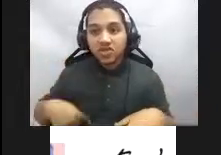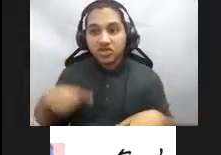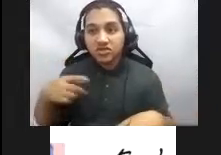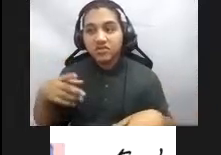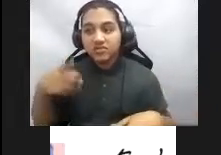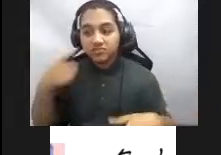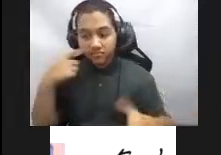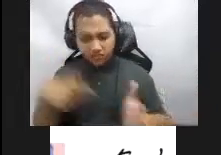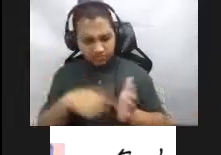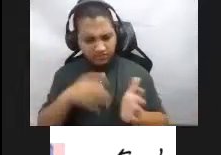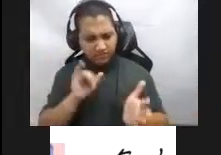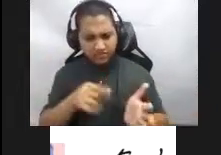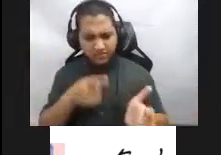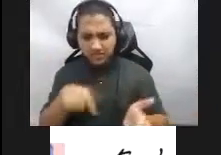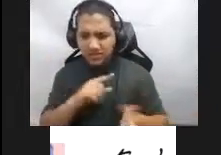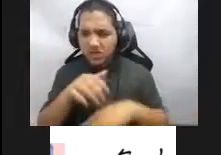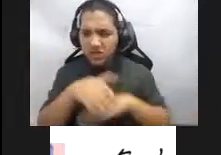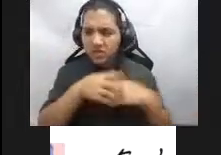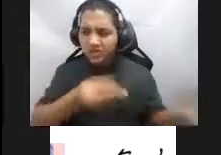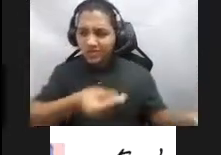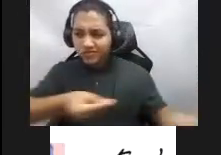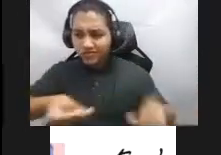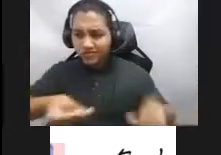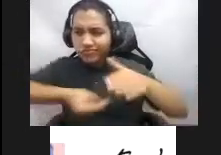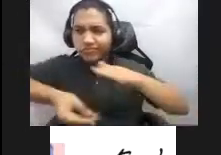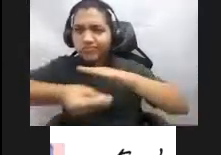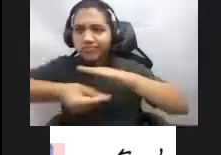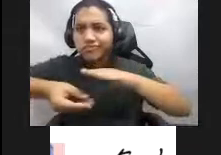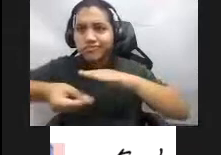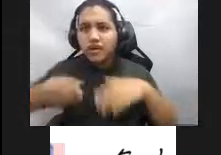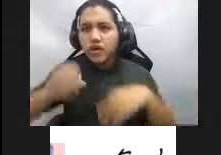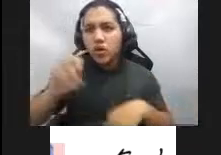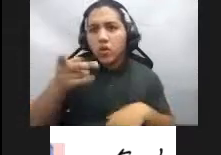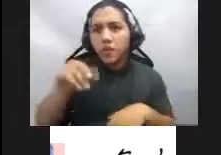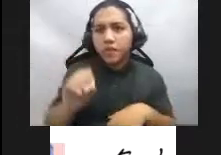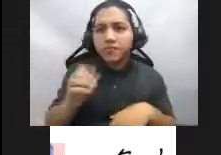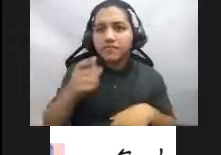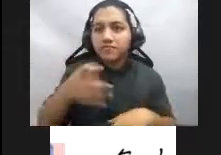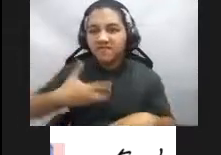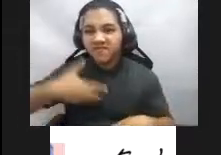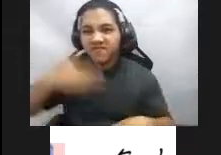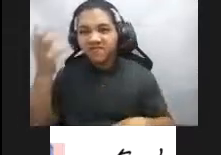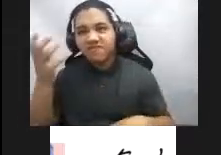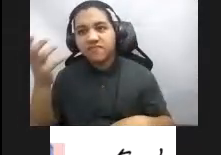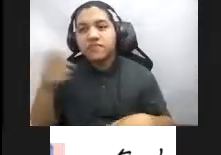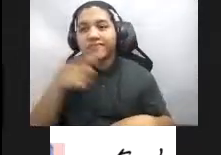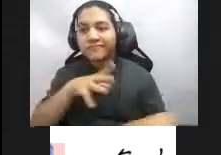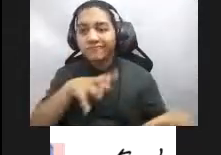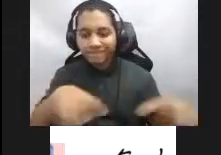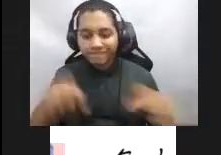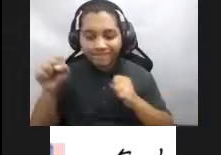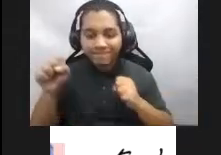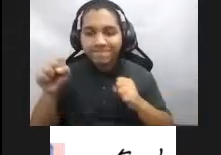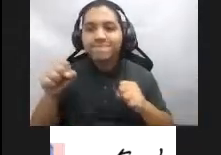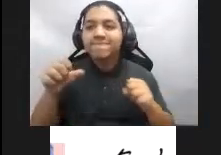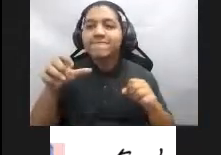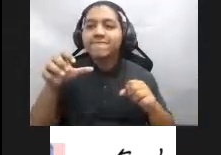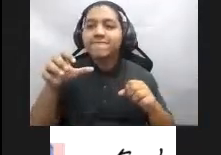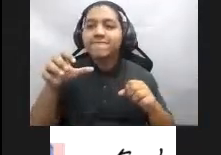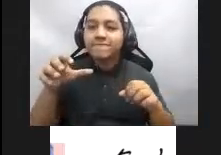introduciendo opio, se molestan, cogen mucho de este opio que estaban traficando de forma ilegal,